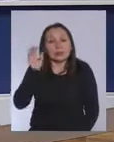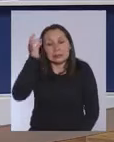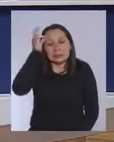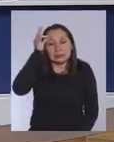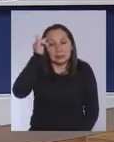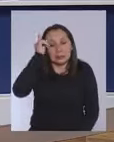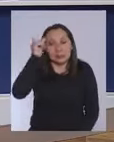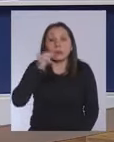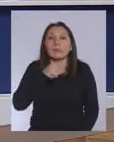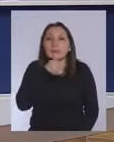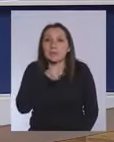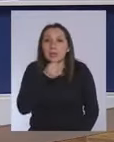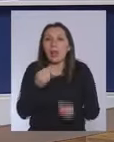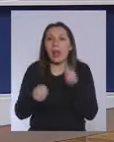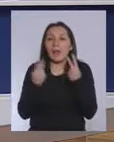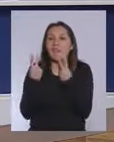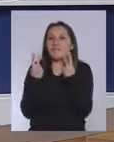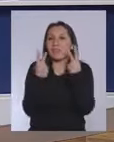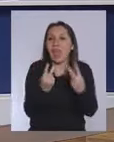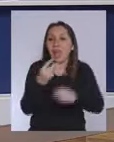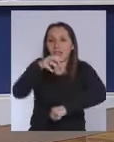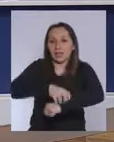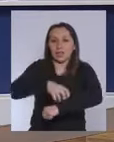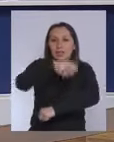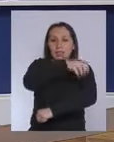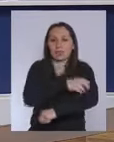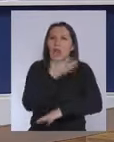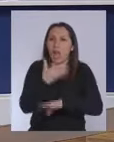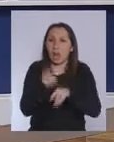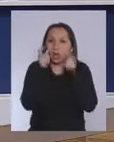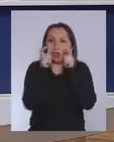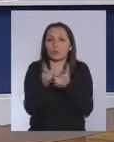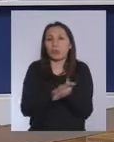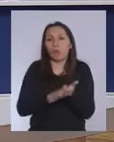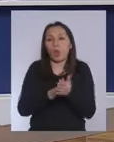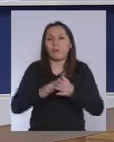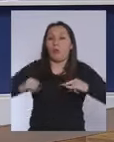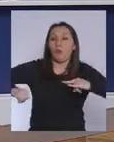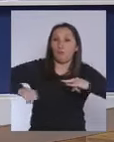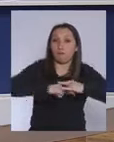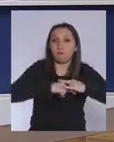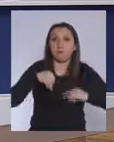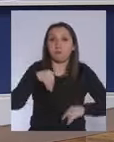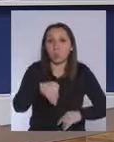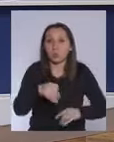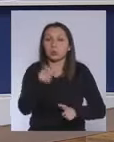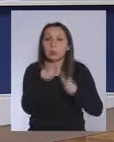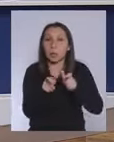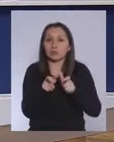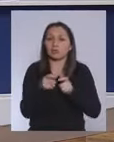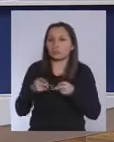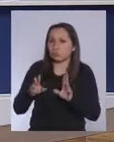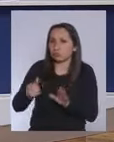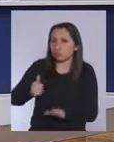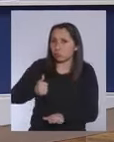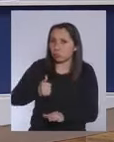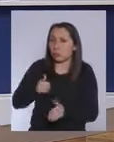faltó qué va a pasar con los viajes inter regionales si va a haber fiscalización por ejemplo los terminales de buses para verificar que las personas tengan su